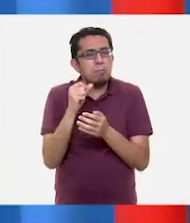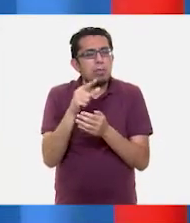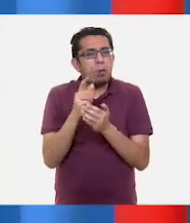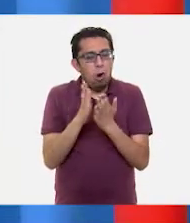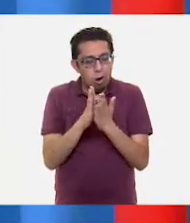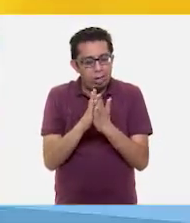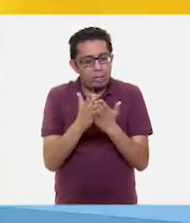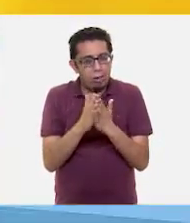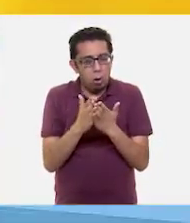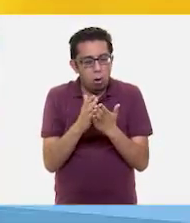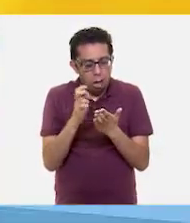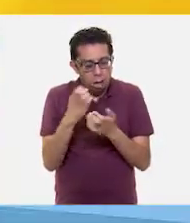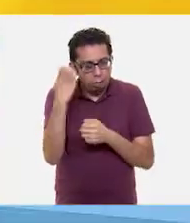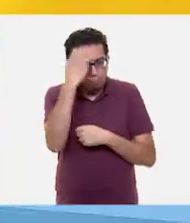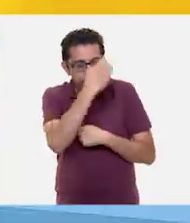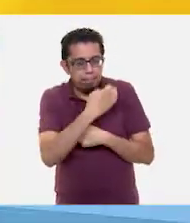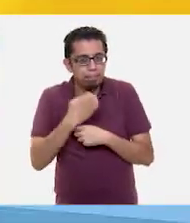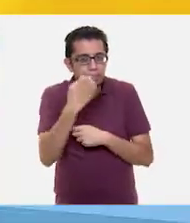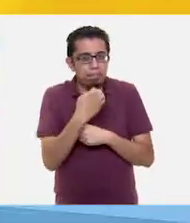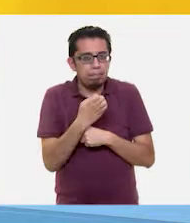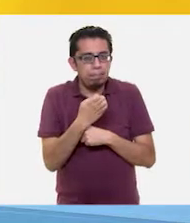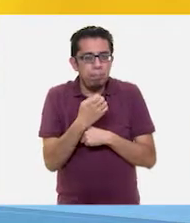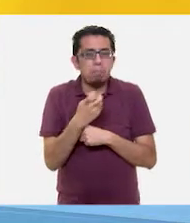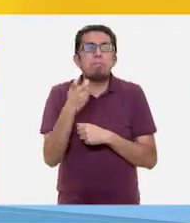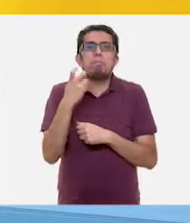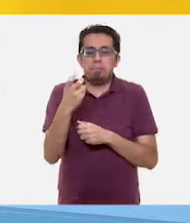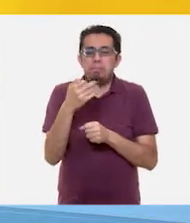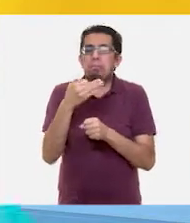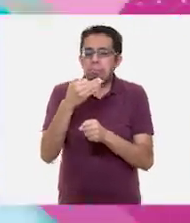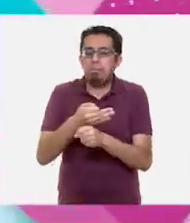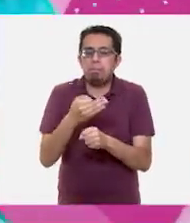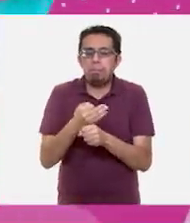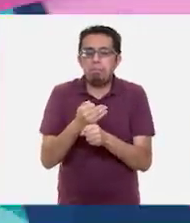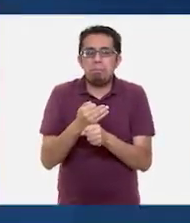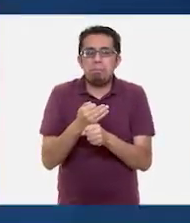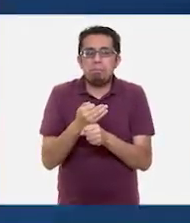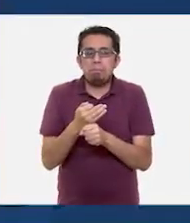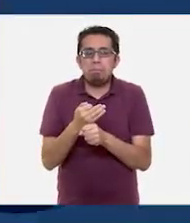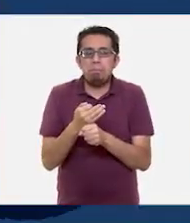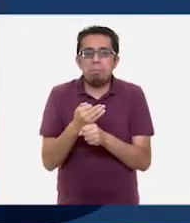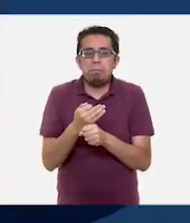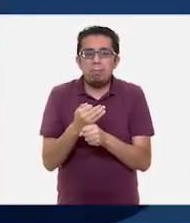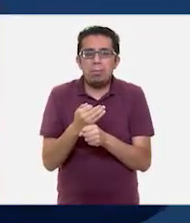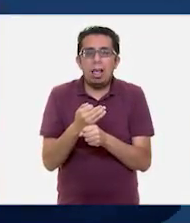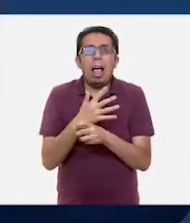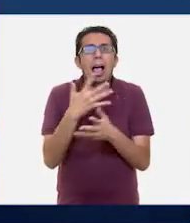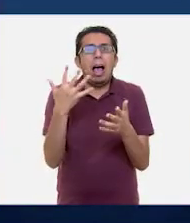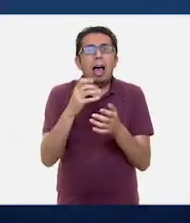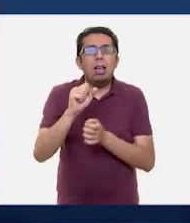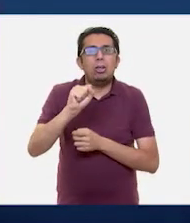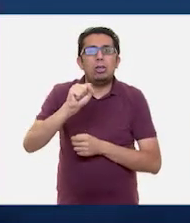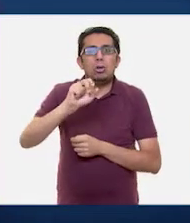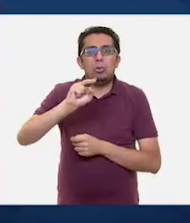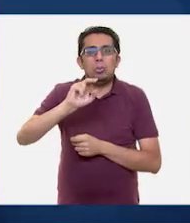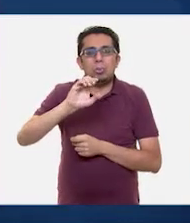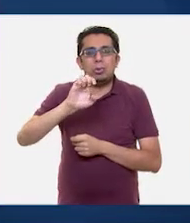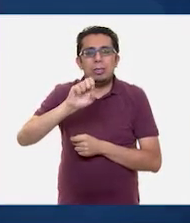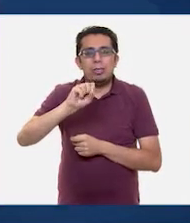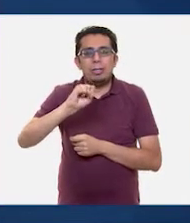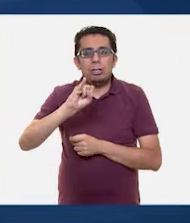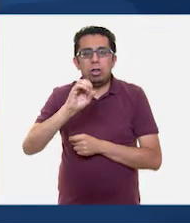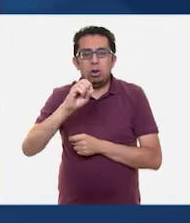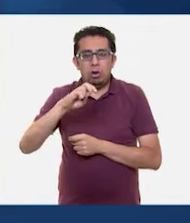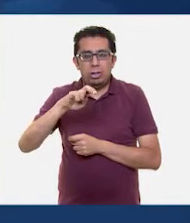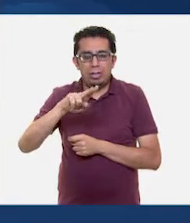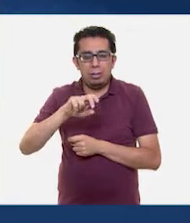de texto. Qué bueno que lo mencionas. Es momento también de trabajar las sucesiones especiales que están propuestas en la